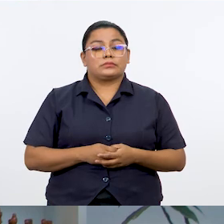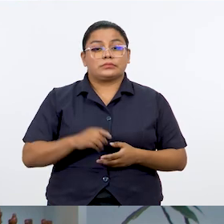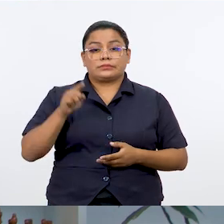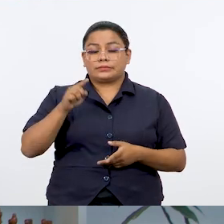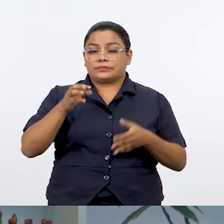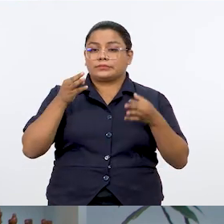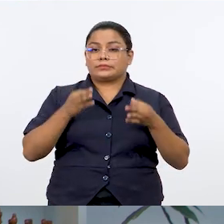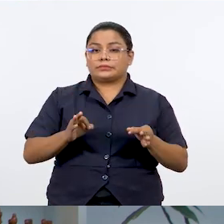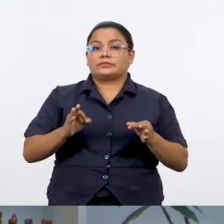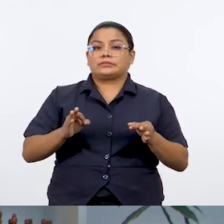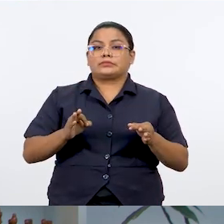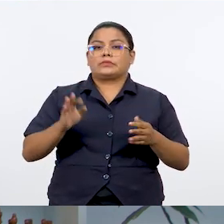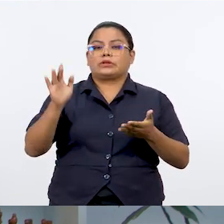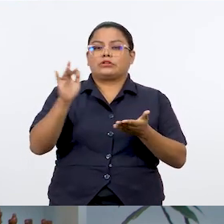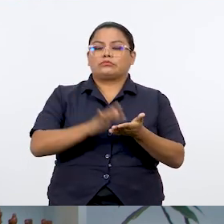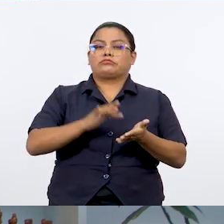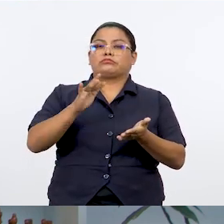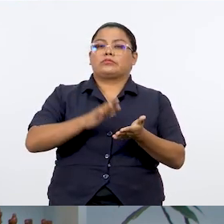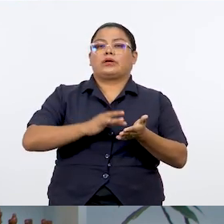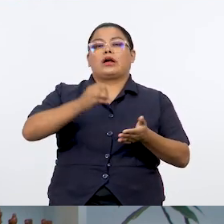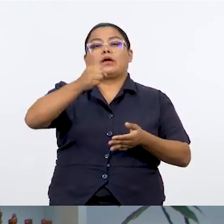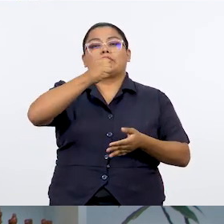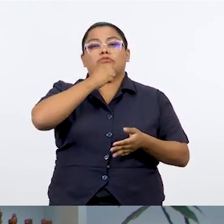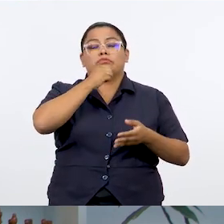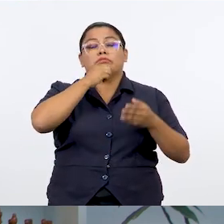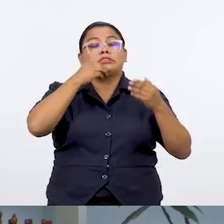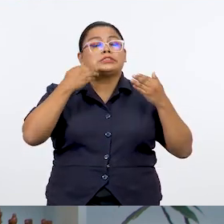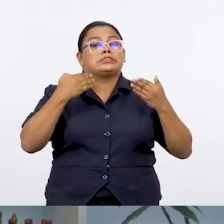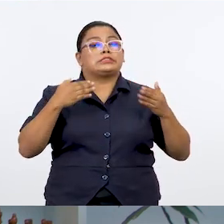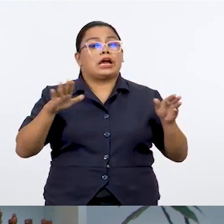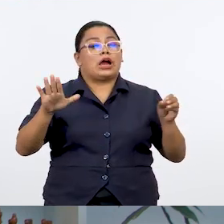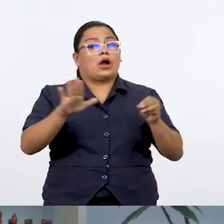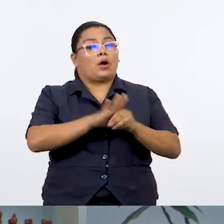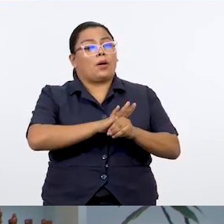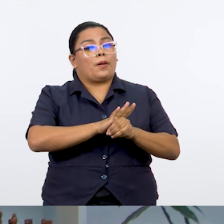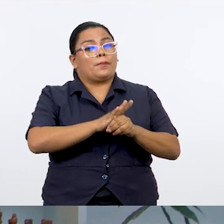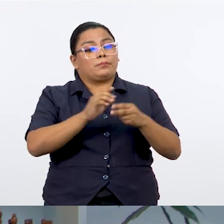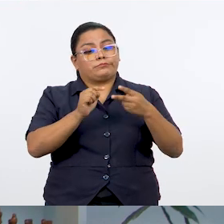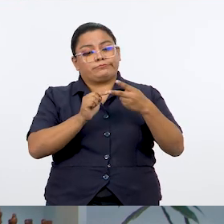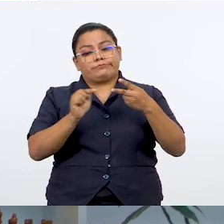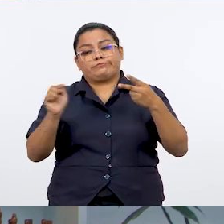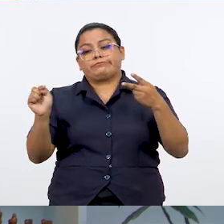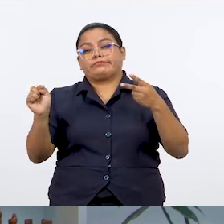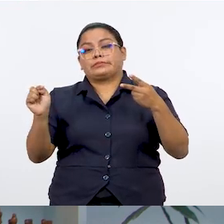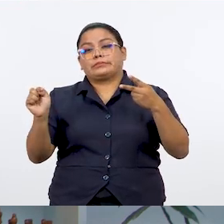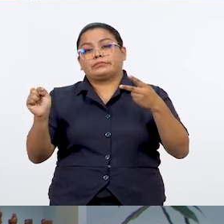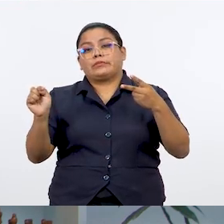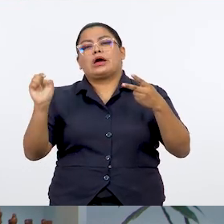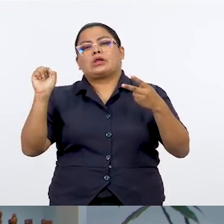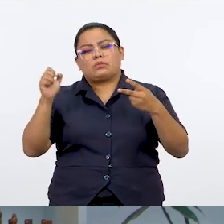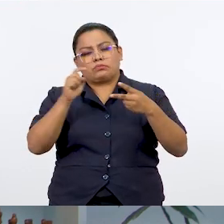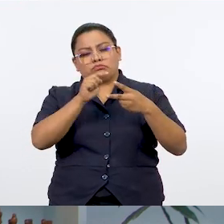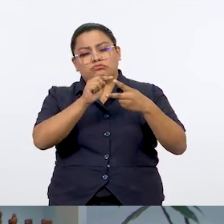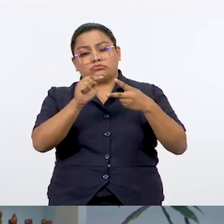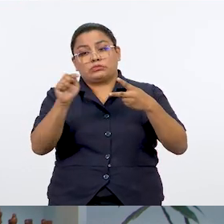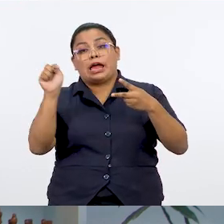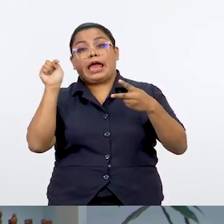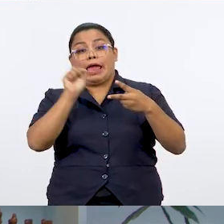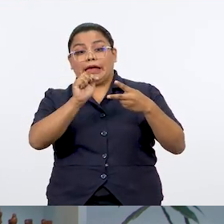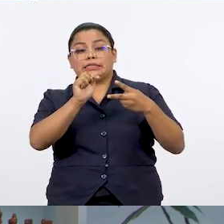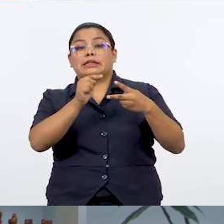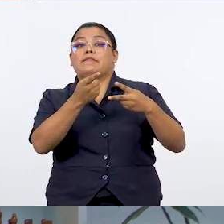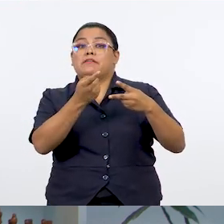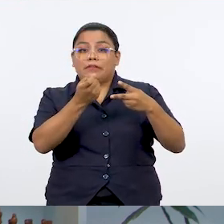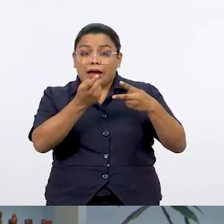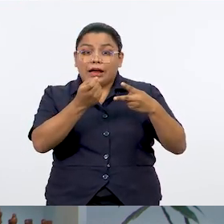De esta forma hemos aprovechado la información que ya estaba completa en una de las rectas para completar o